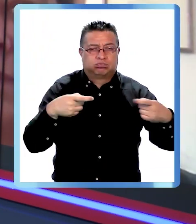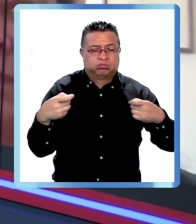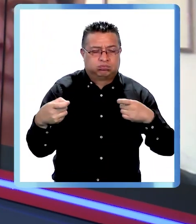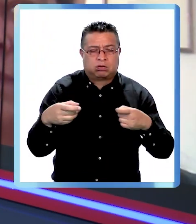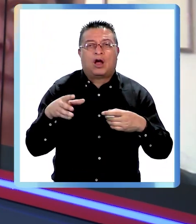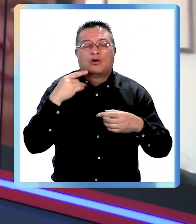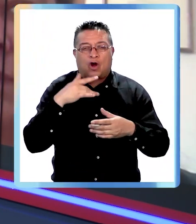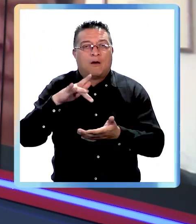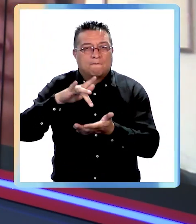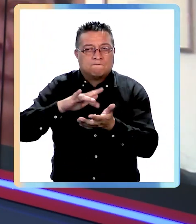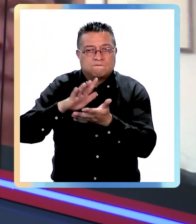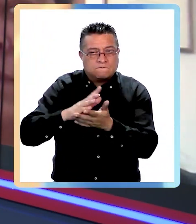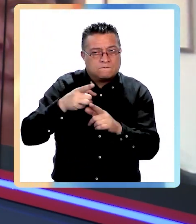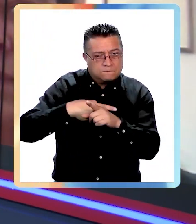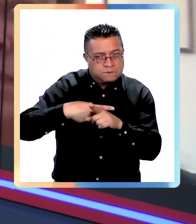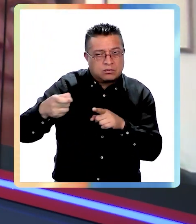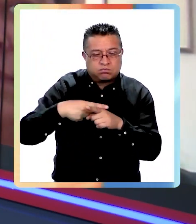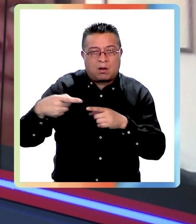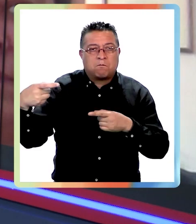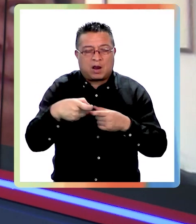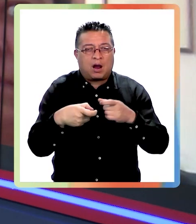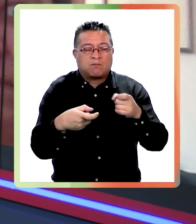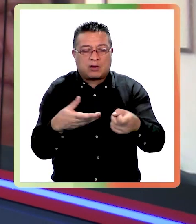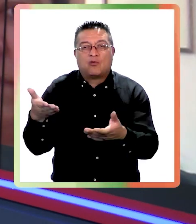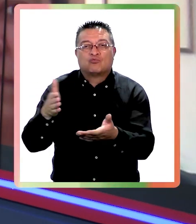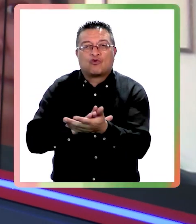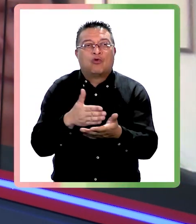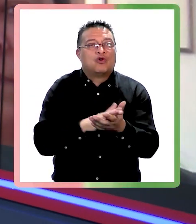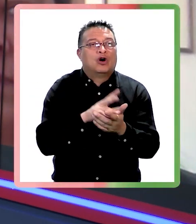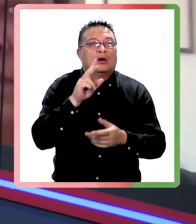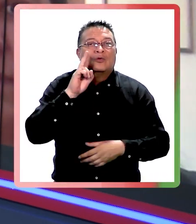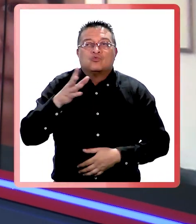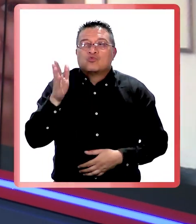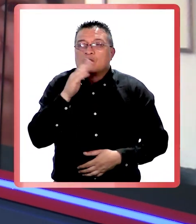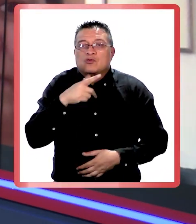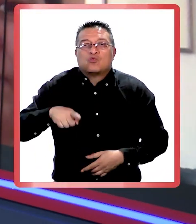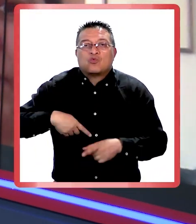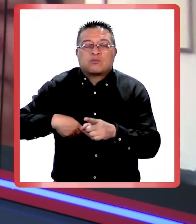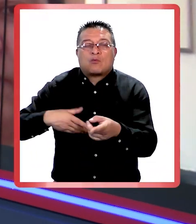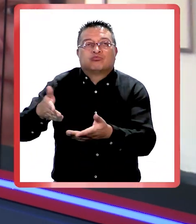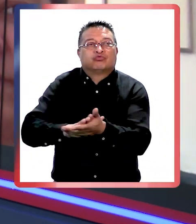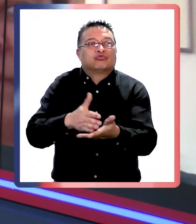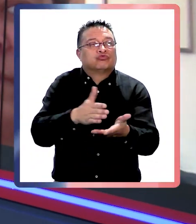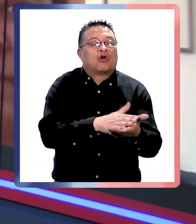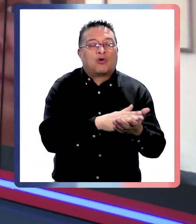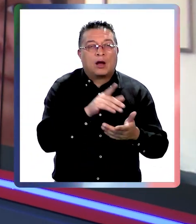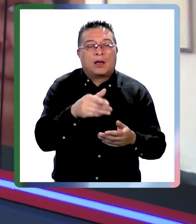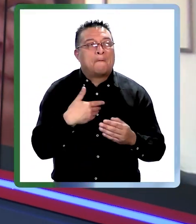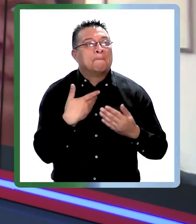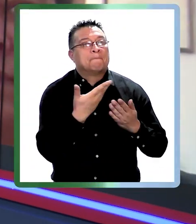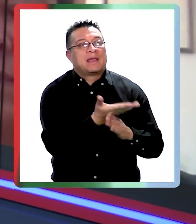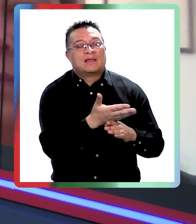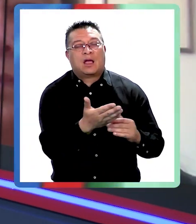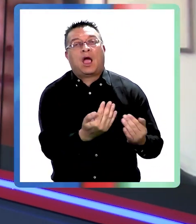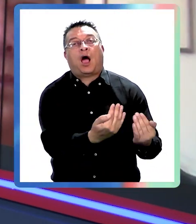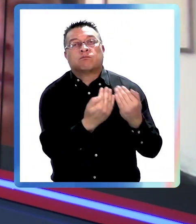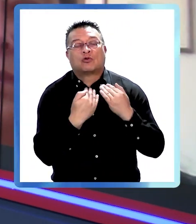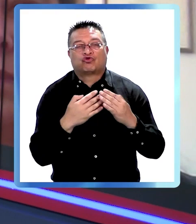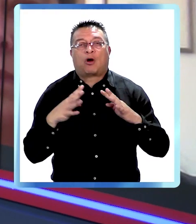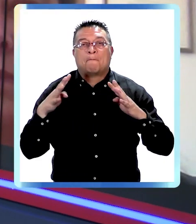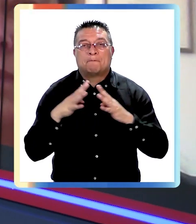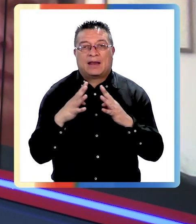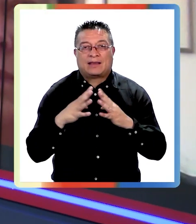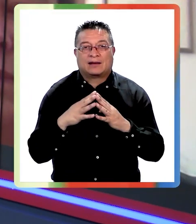balaceras, ajustes de cuenta y muertes de inocentes en la comuna. Y él solicitó apoyo